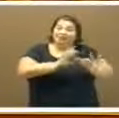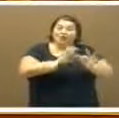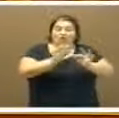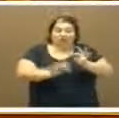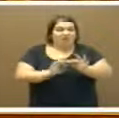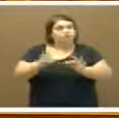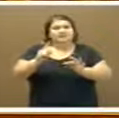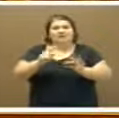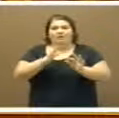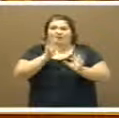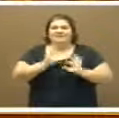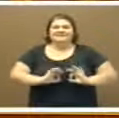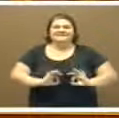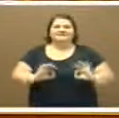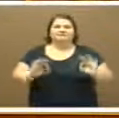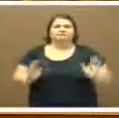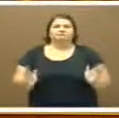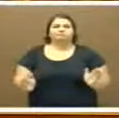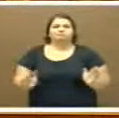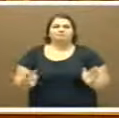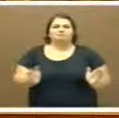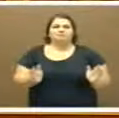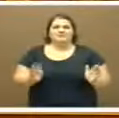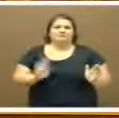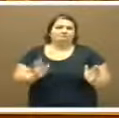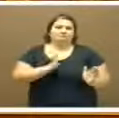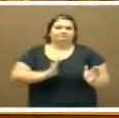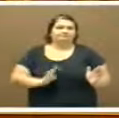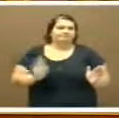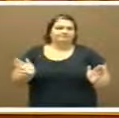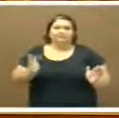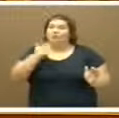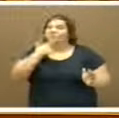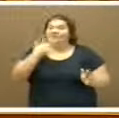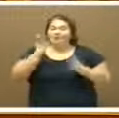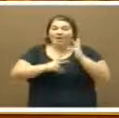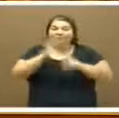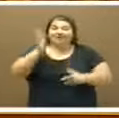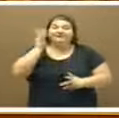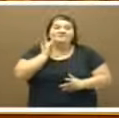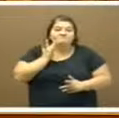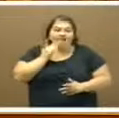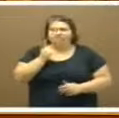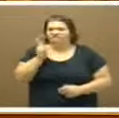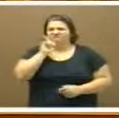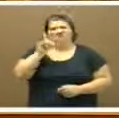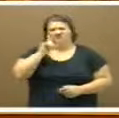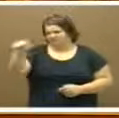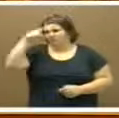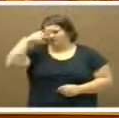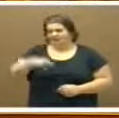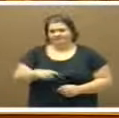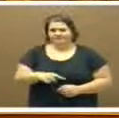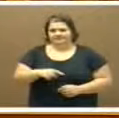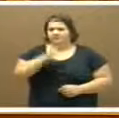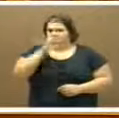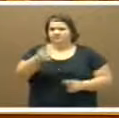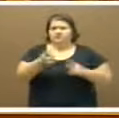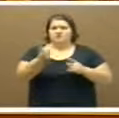circunstancial. Por eso, cuando ustedes dicen que las cuentas están saneadas, mienten y lo saben, señor consejero. Siguen